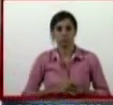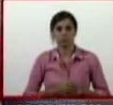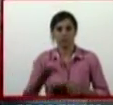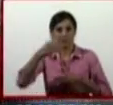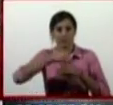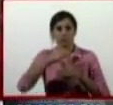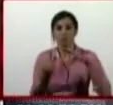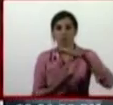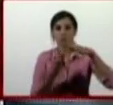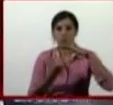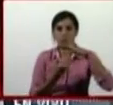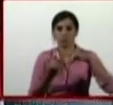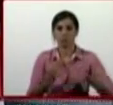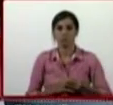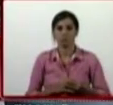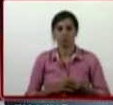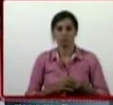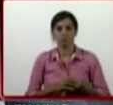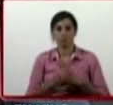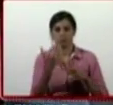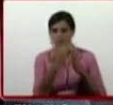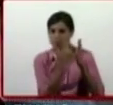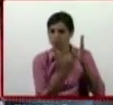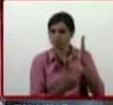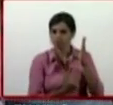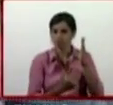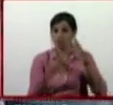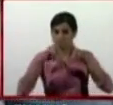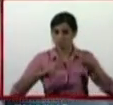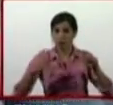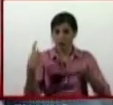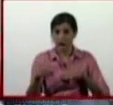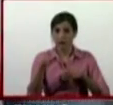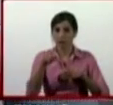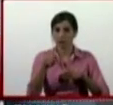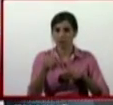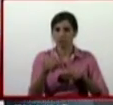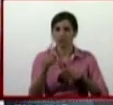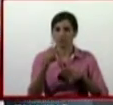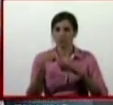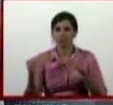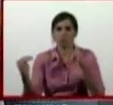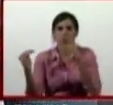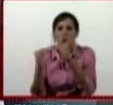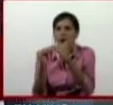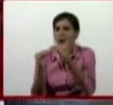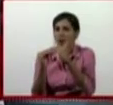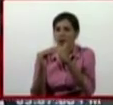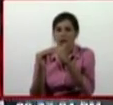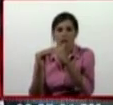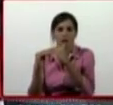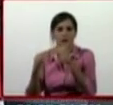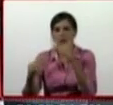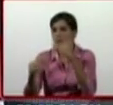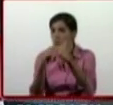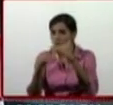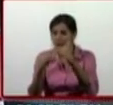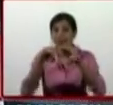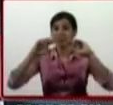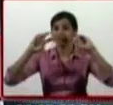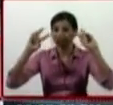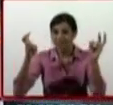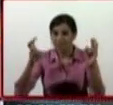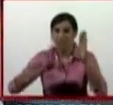investigación y la agenda de investigación que tienen, hay que alinearlo con los temas vitales